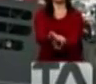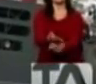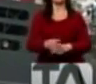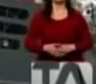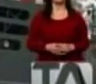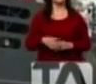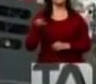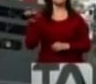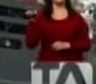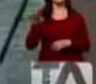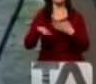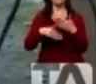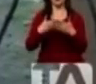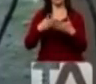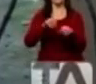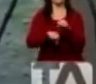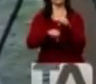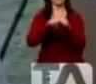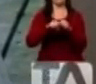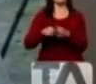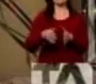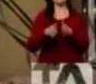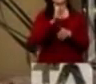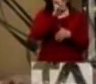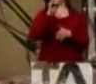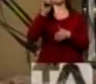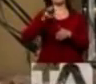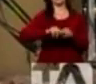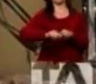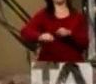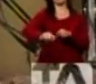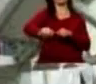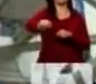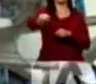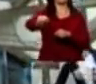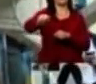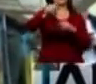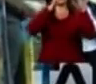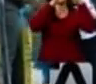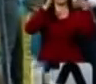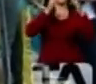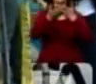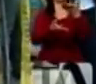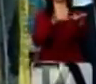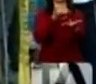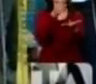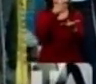La grúa arrasó con lo que pudo en 200 metros de recorrido hasta que se clavó en la pared de esta tienda.